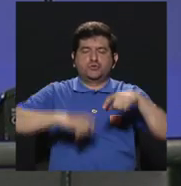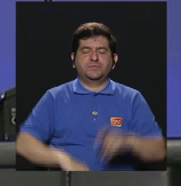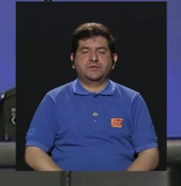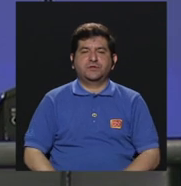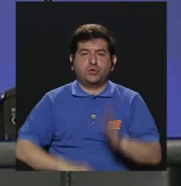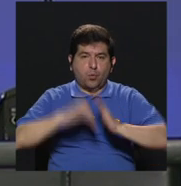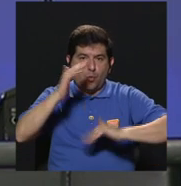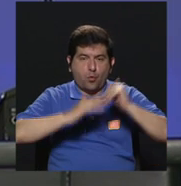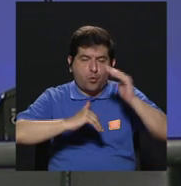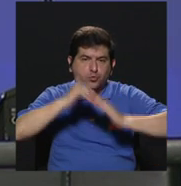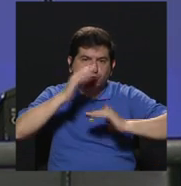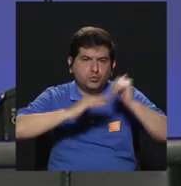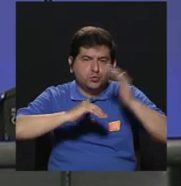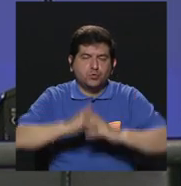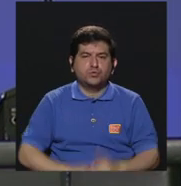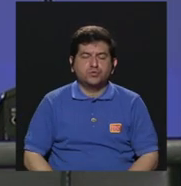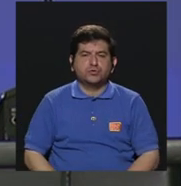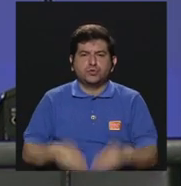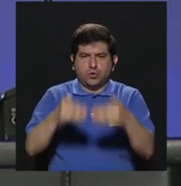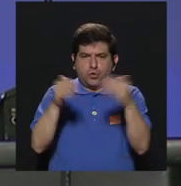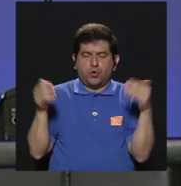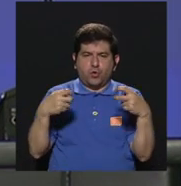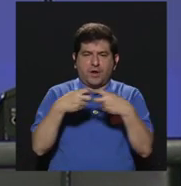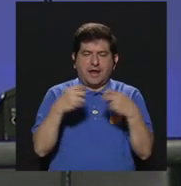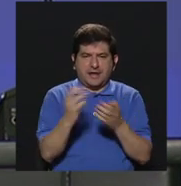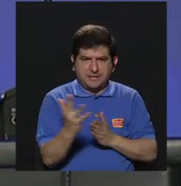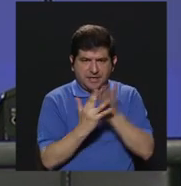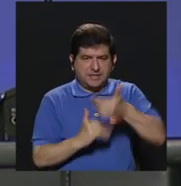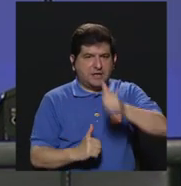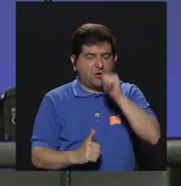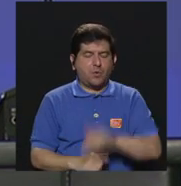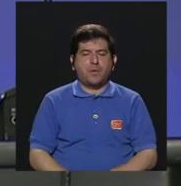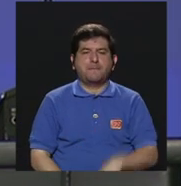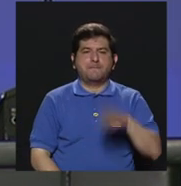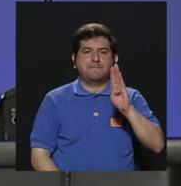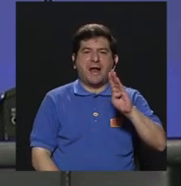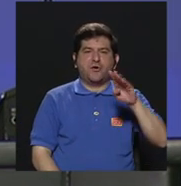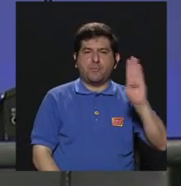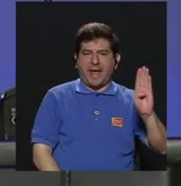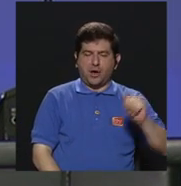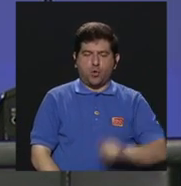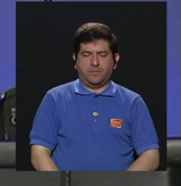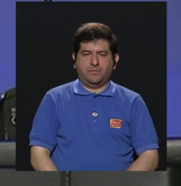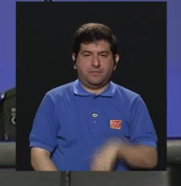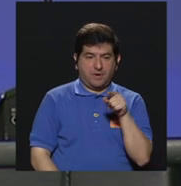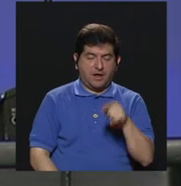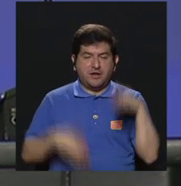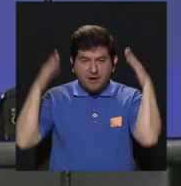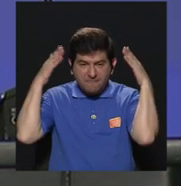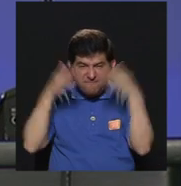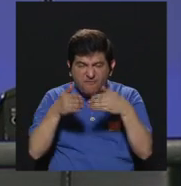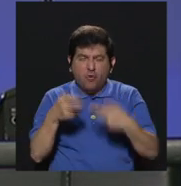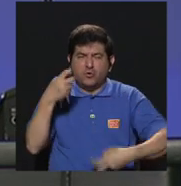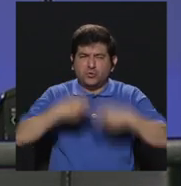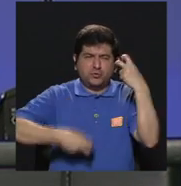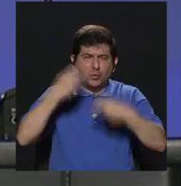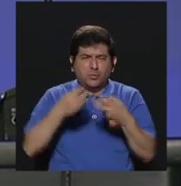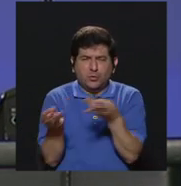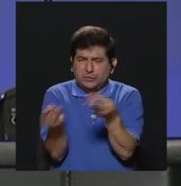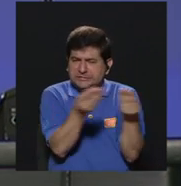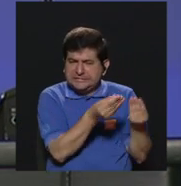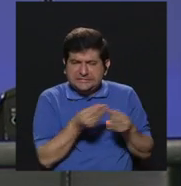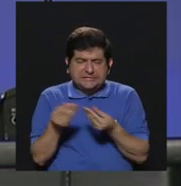la construcción de la represa hidroeléctrica de Barro Blanco, que había sido el foco de un conflicto de